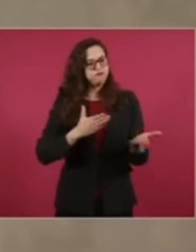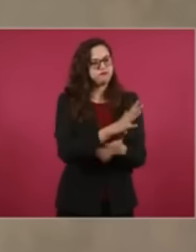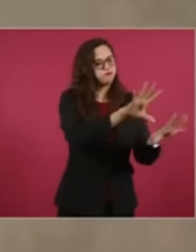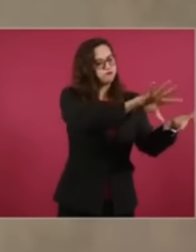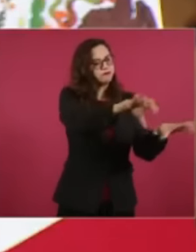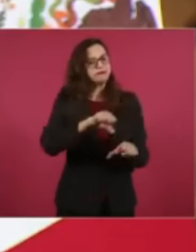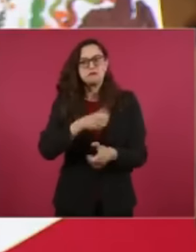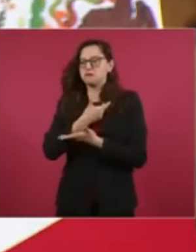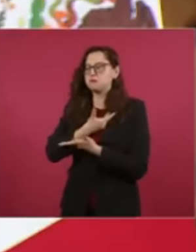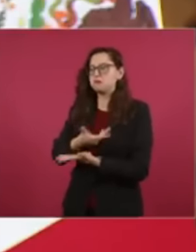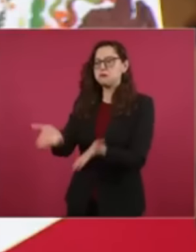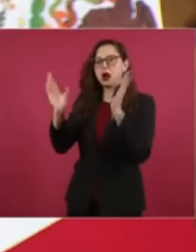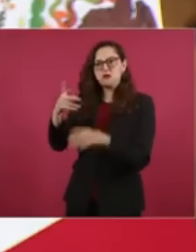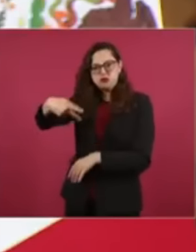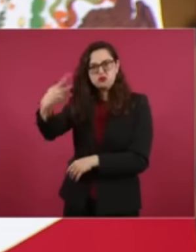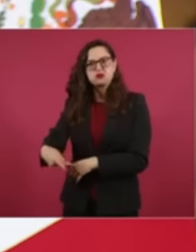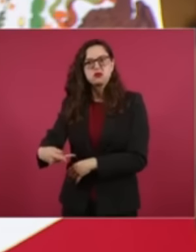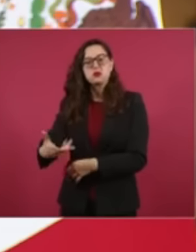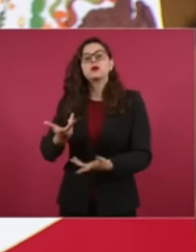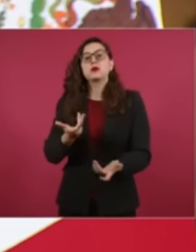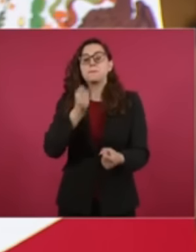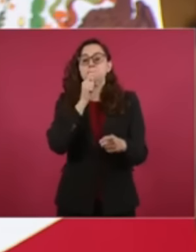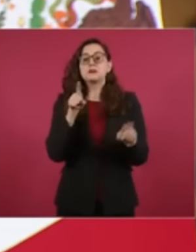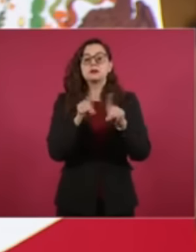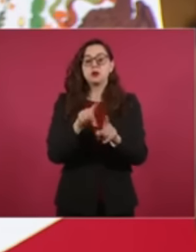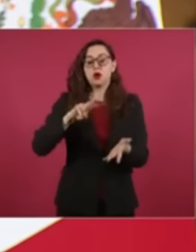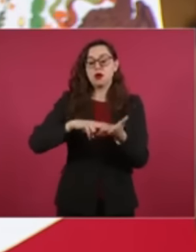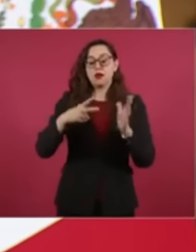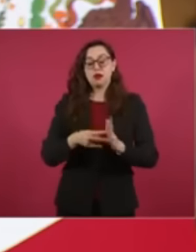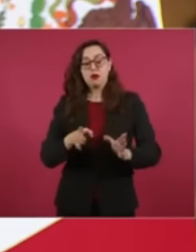Los ingenieros militares construyeron